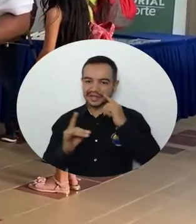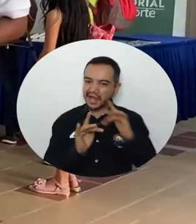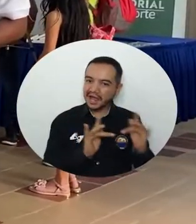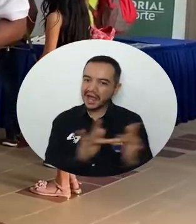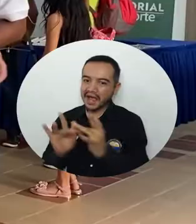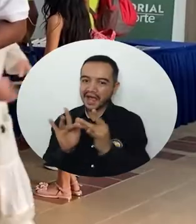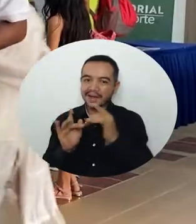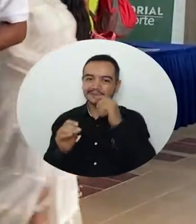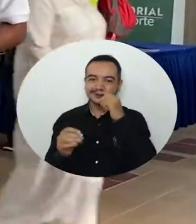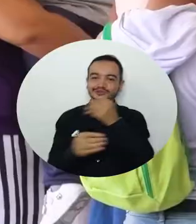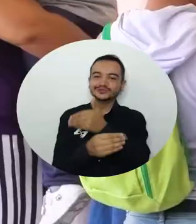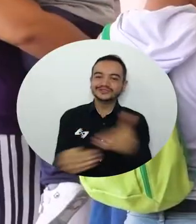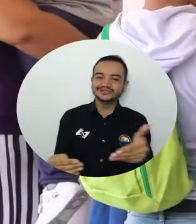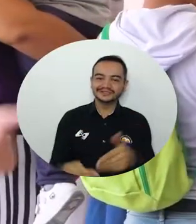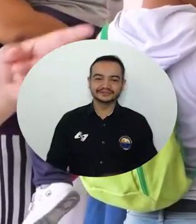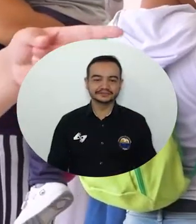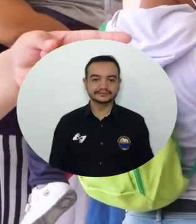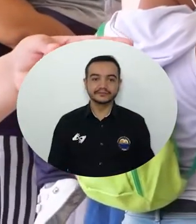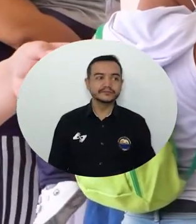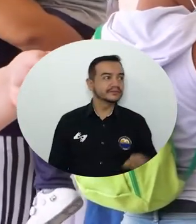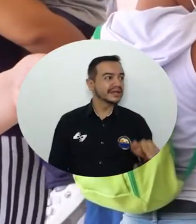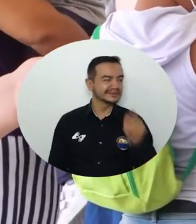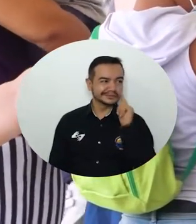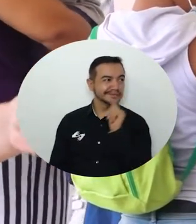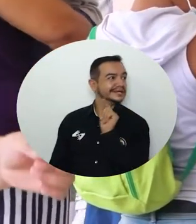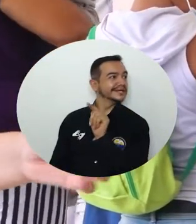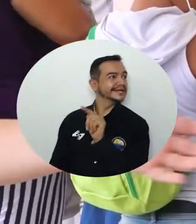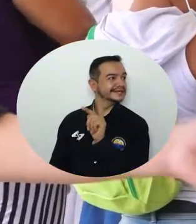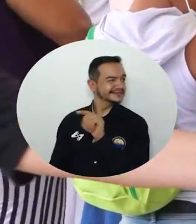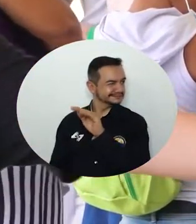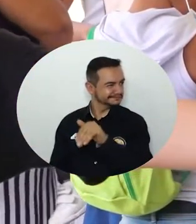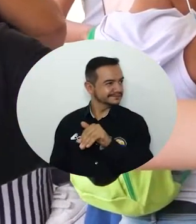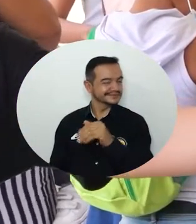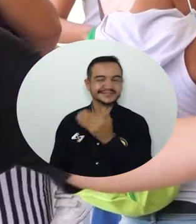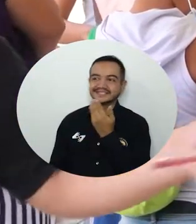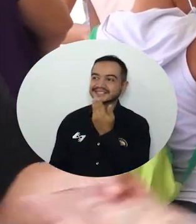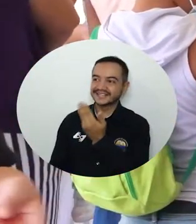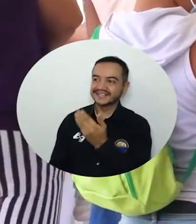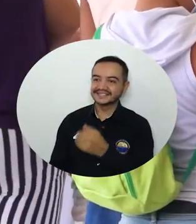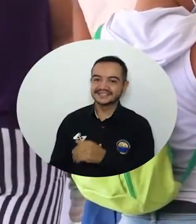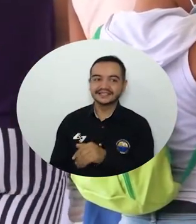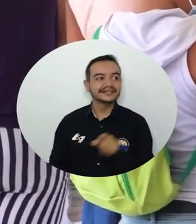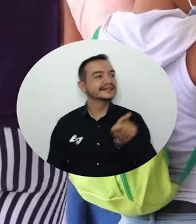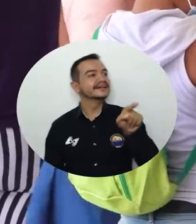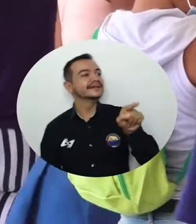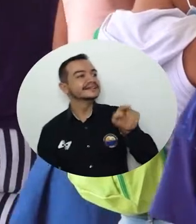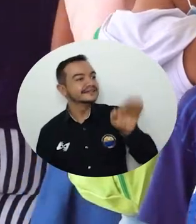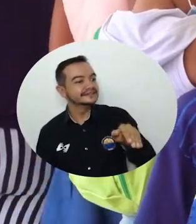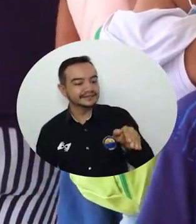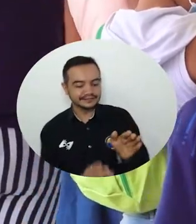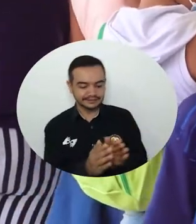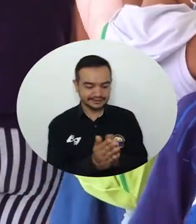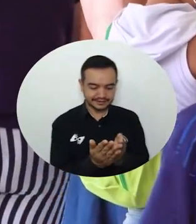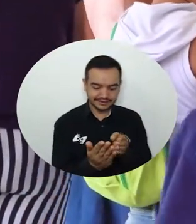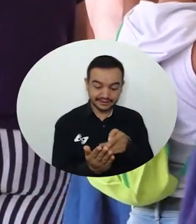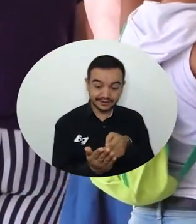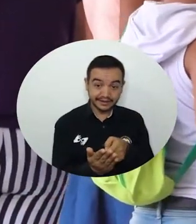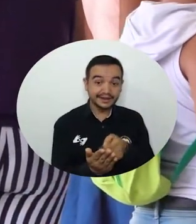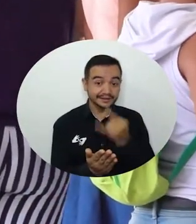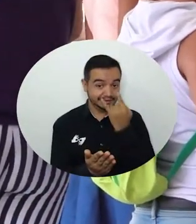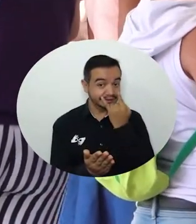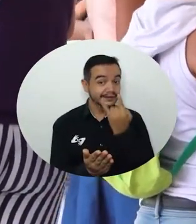más pequeños. Ese, mira, muestra. Gracias. Este, me parece